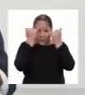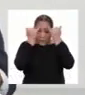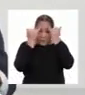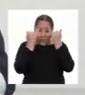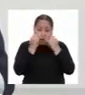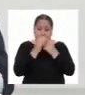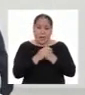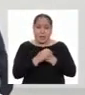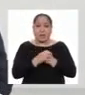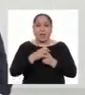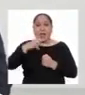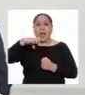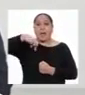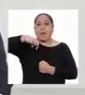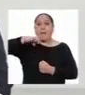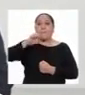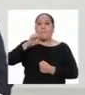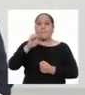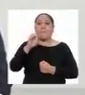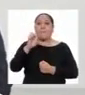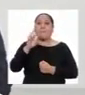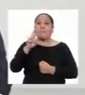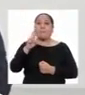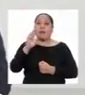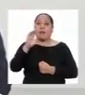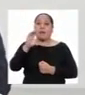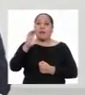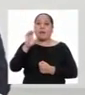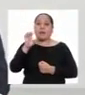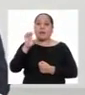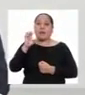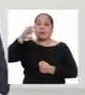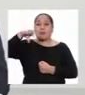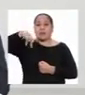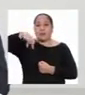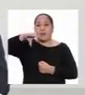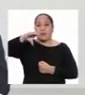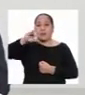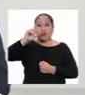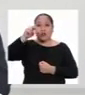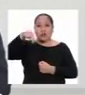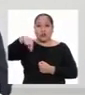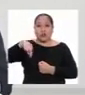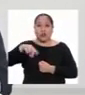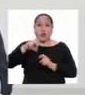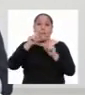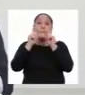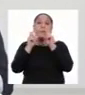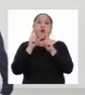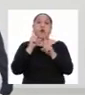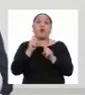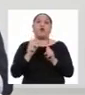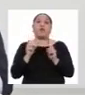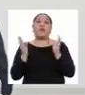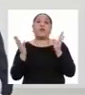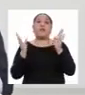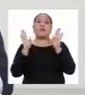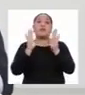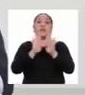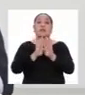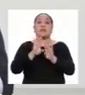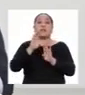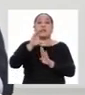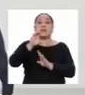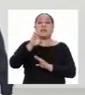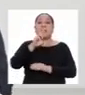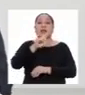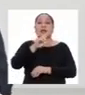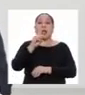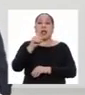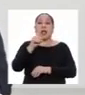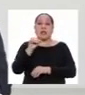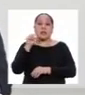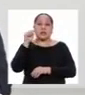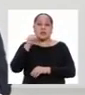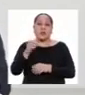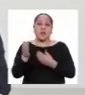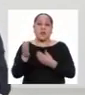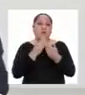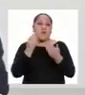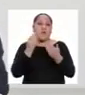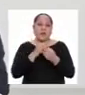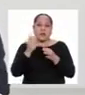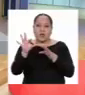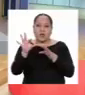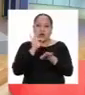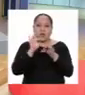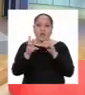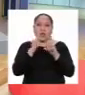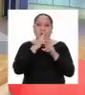decimos que son preguntas cerradas. La lista de opciones de respuesta nos permite cuantificar rápidamente los